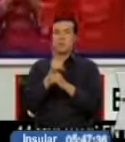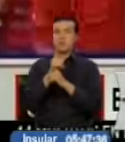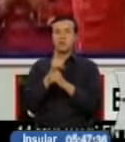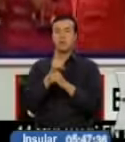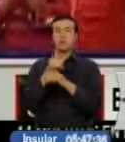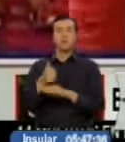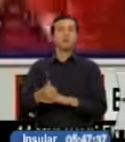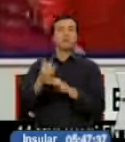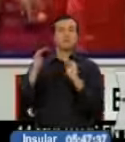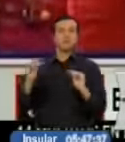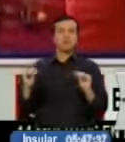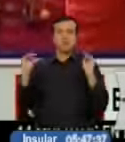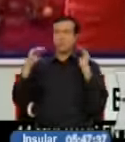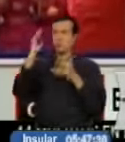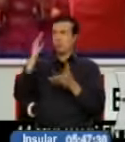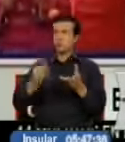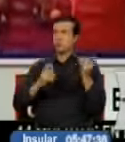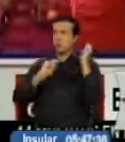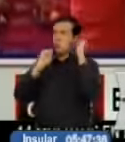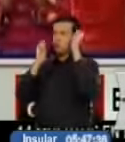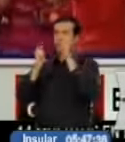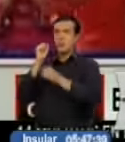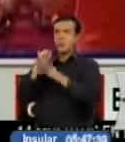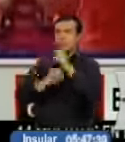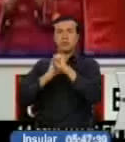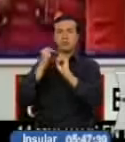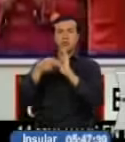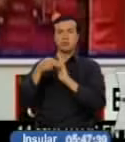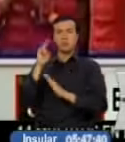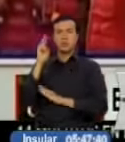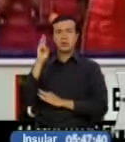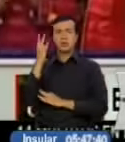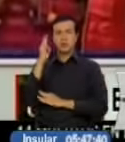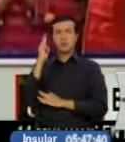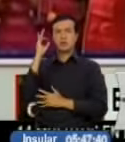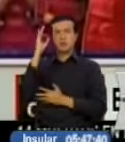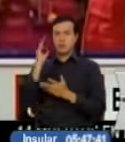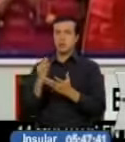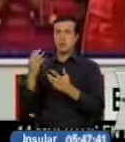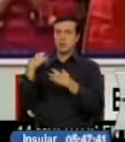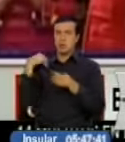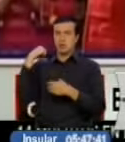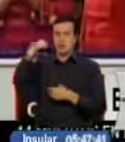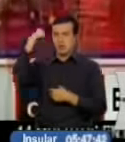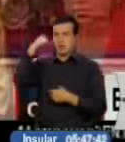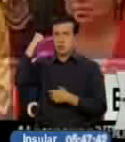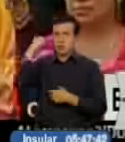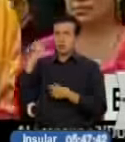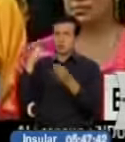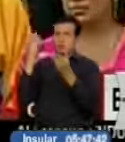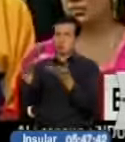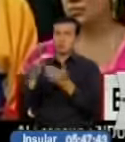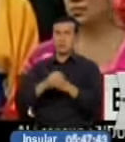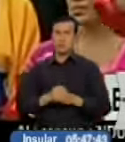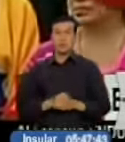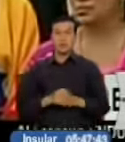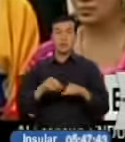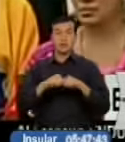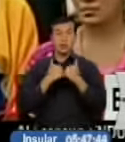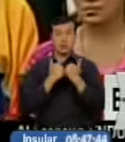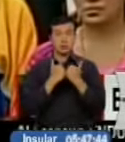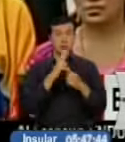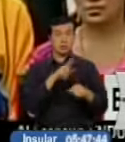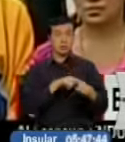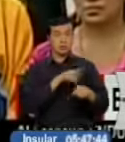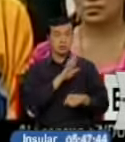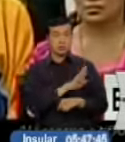Tribunal Supremo el presupuesto del año 2017 para garantizar los derechos del pueblo. La Asamblea Nacional está